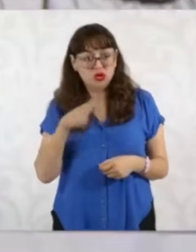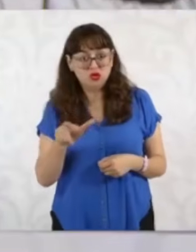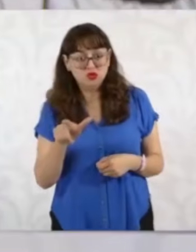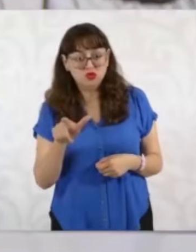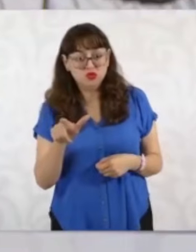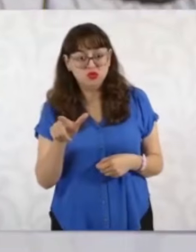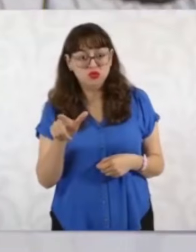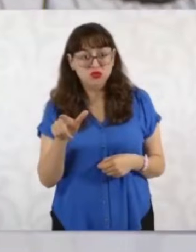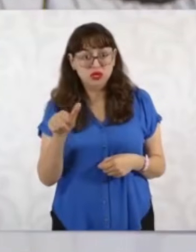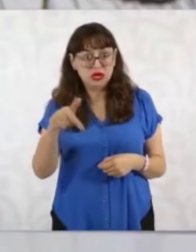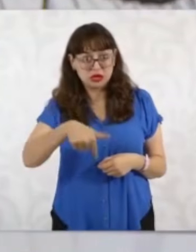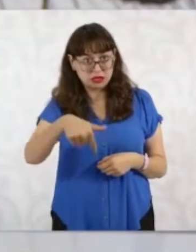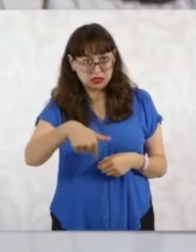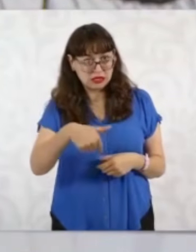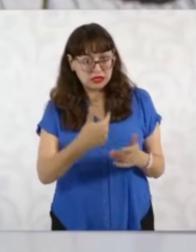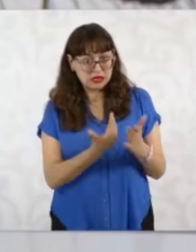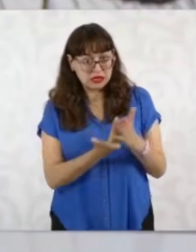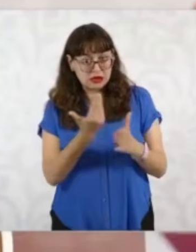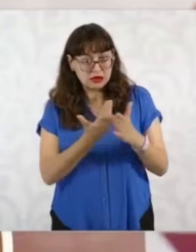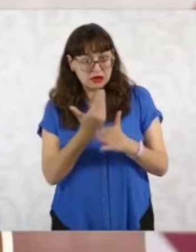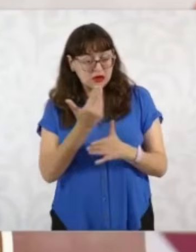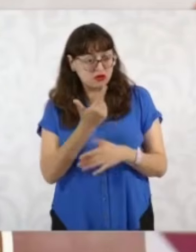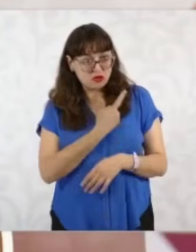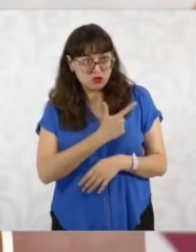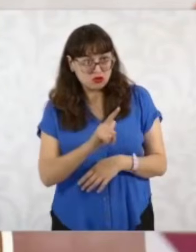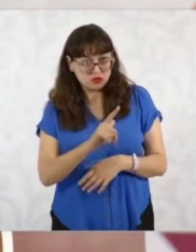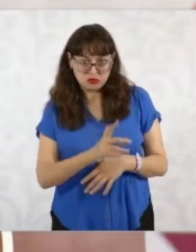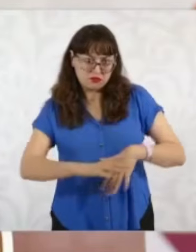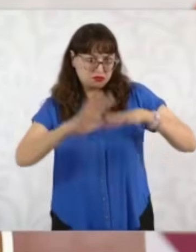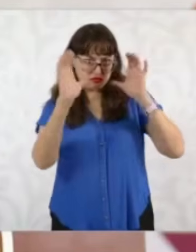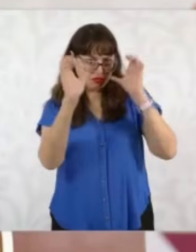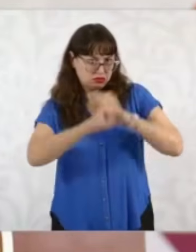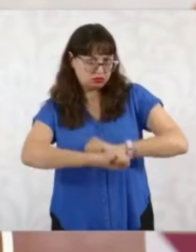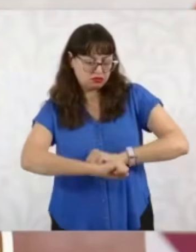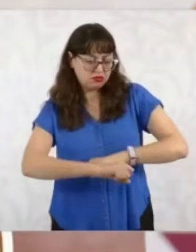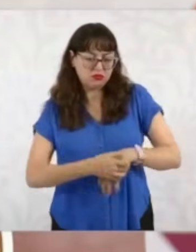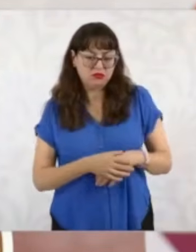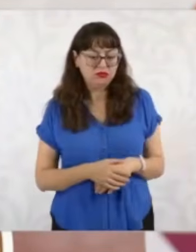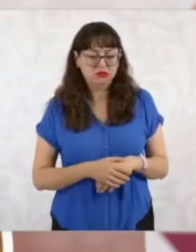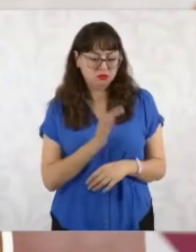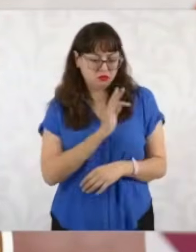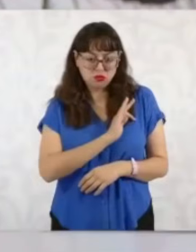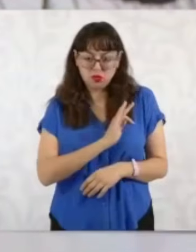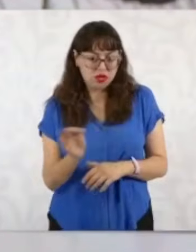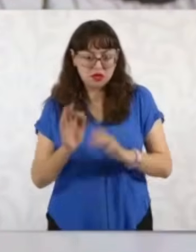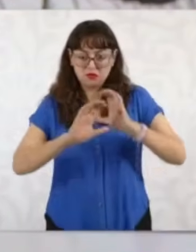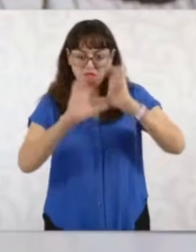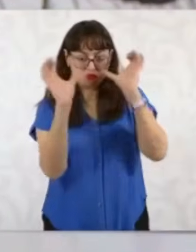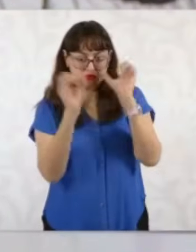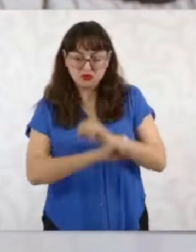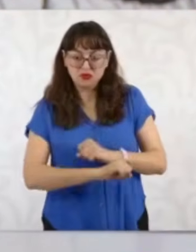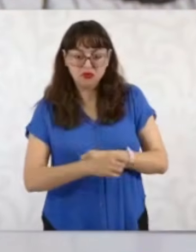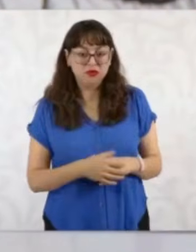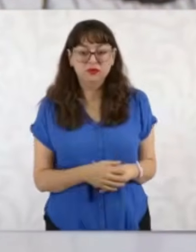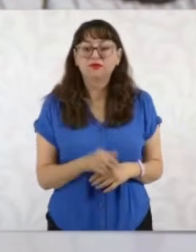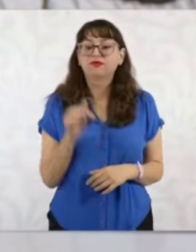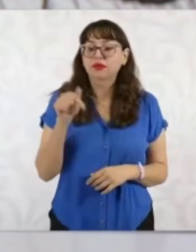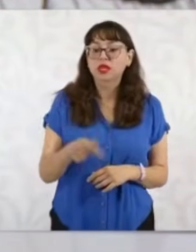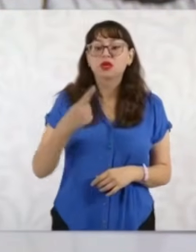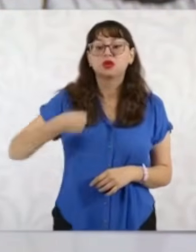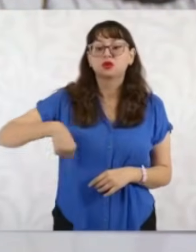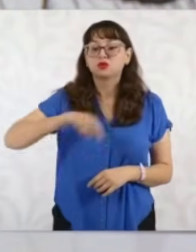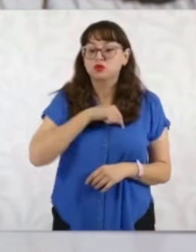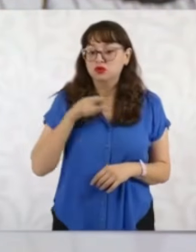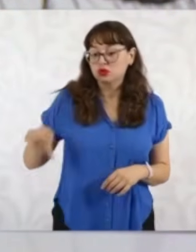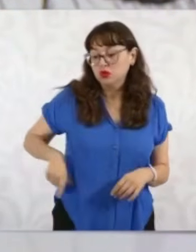tienen esa atribución, ver o no ver la mañanera. Nosotros tenemos un espacio para difundir los